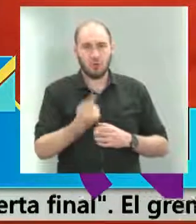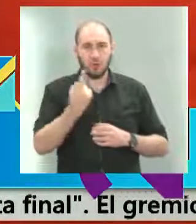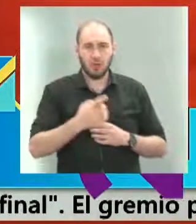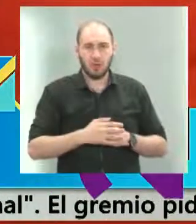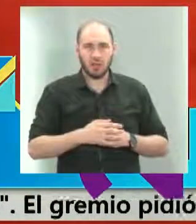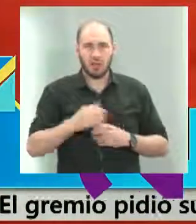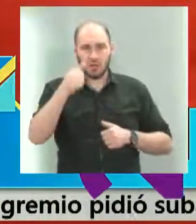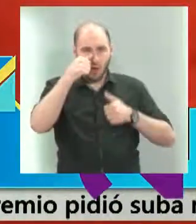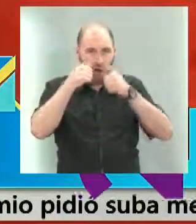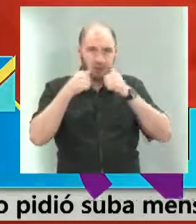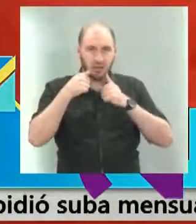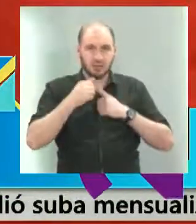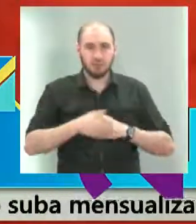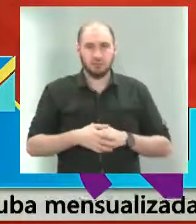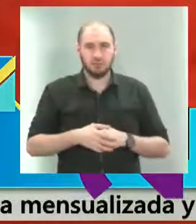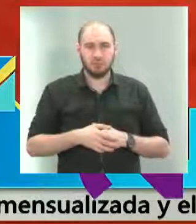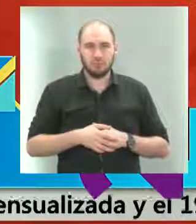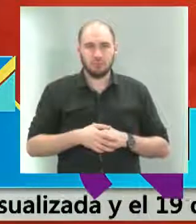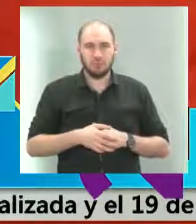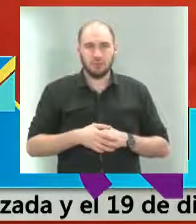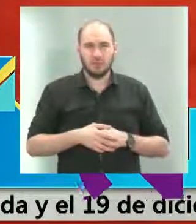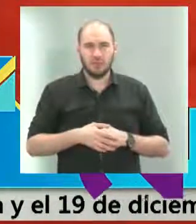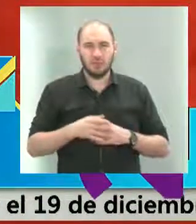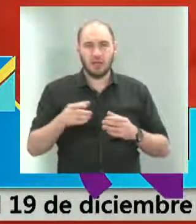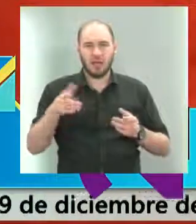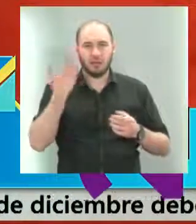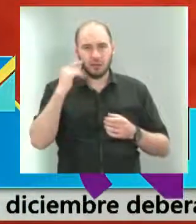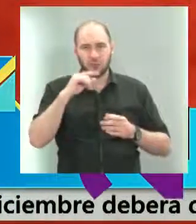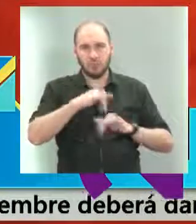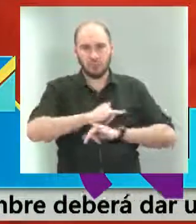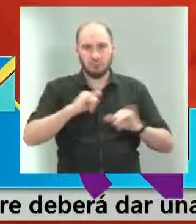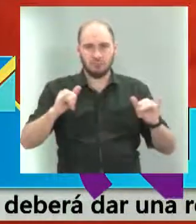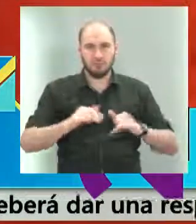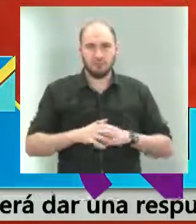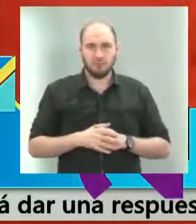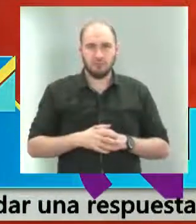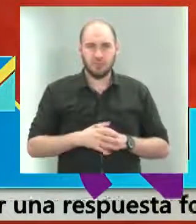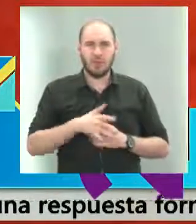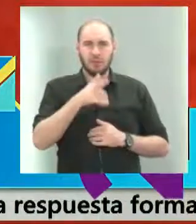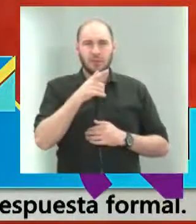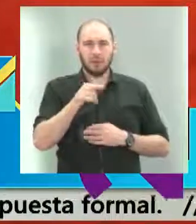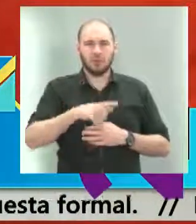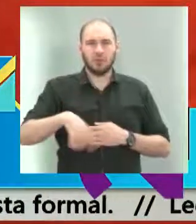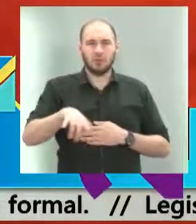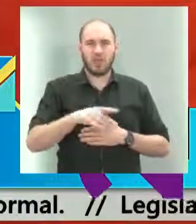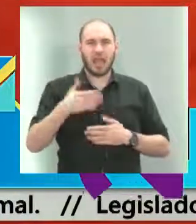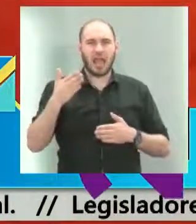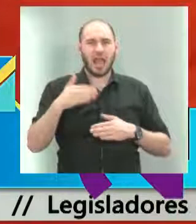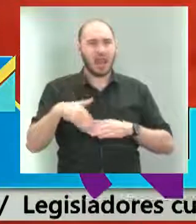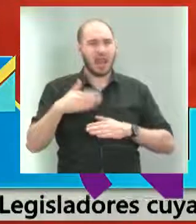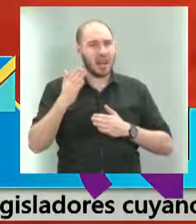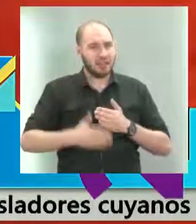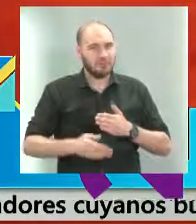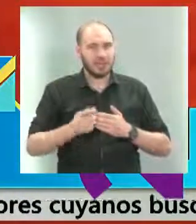estaba cortado, y salió en varios, en las redes y todo. Sí. Me parece que estamos llegando ya a un límite